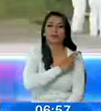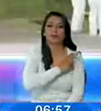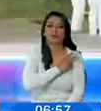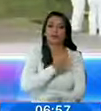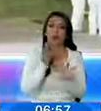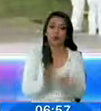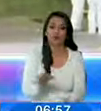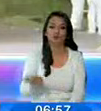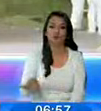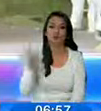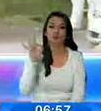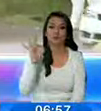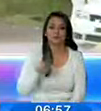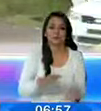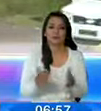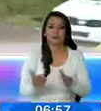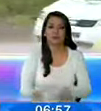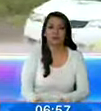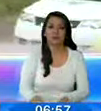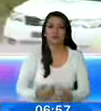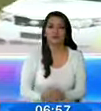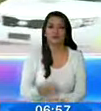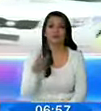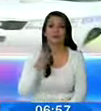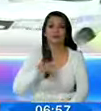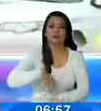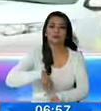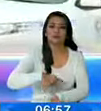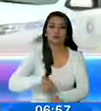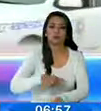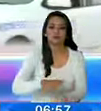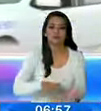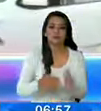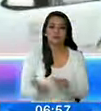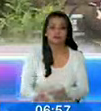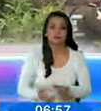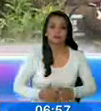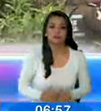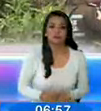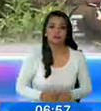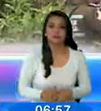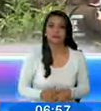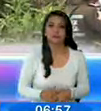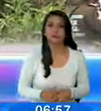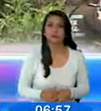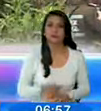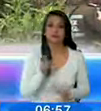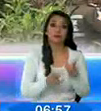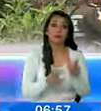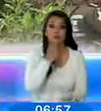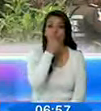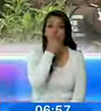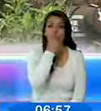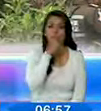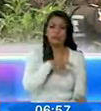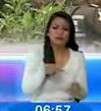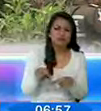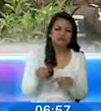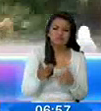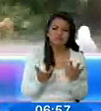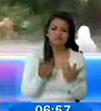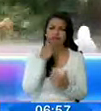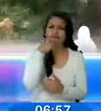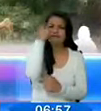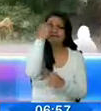Clara. Aproximadamente tenemos ya más de 16 horas de suscitado el hecho. Para los curiosos y vecinos el rostro no les era